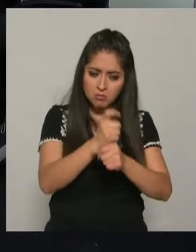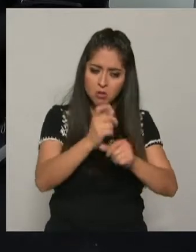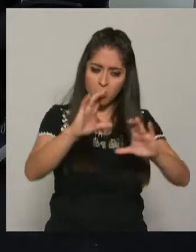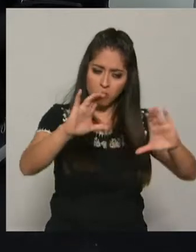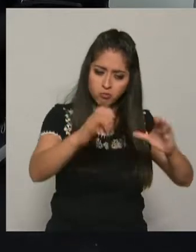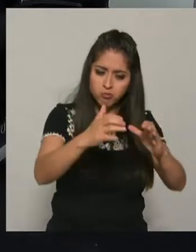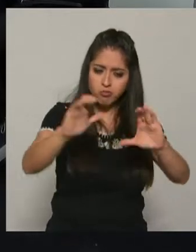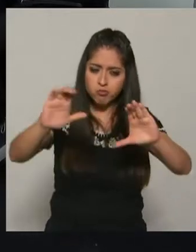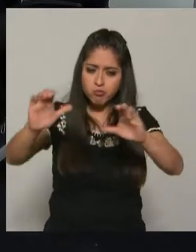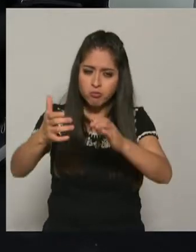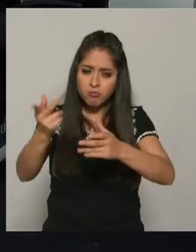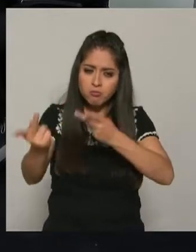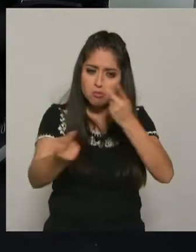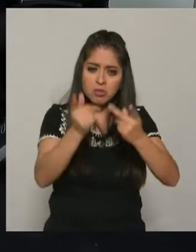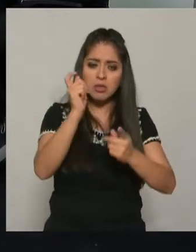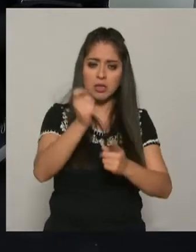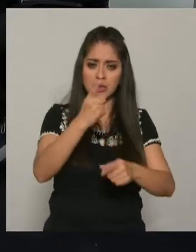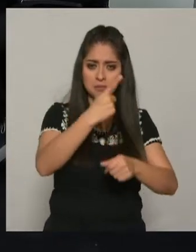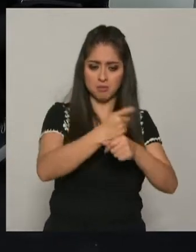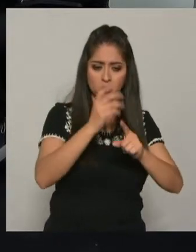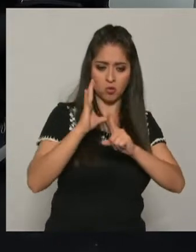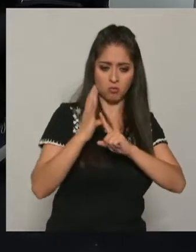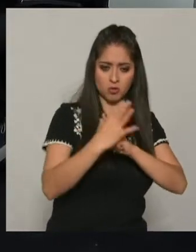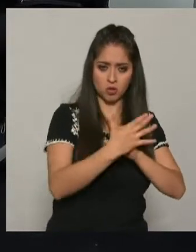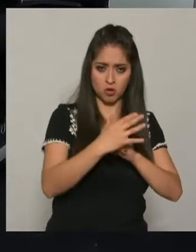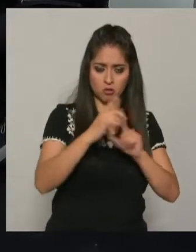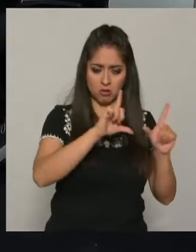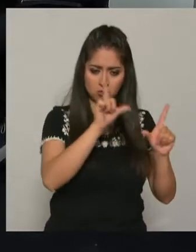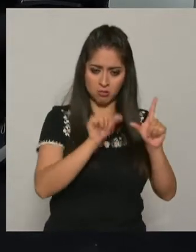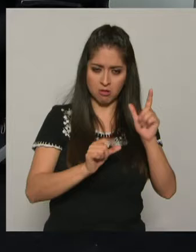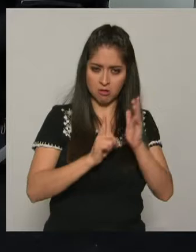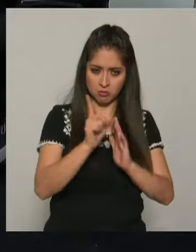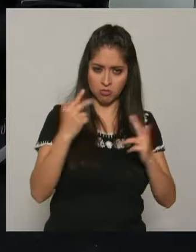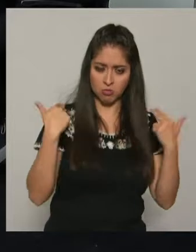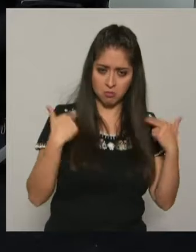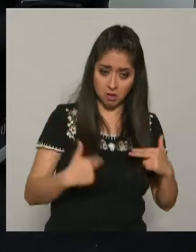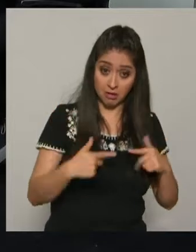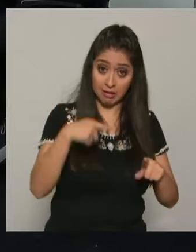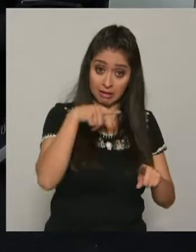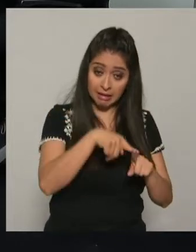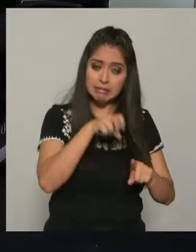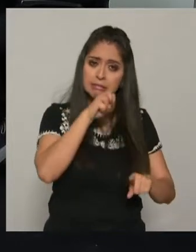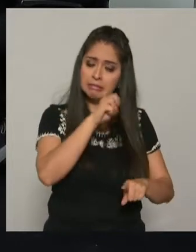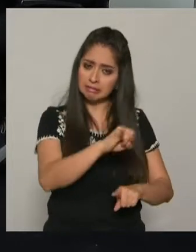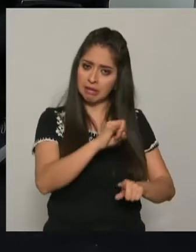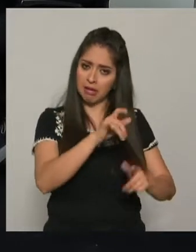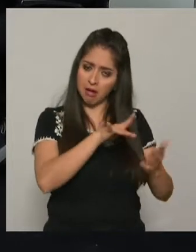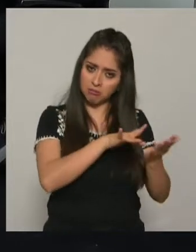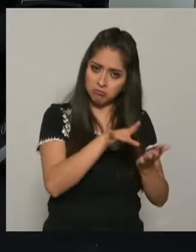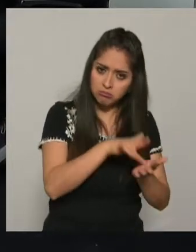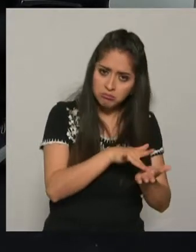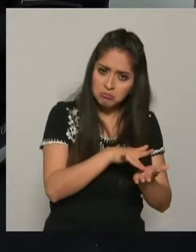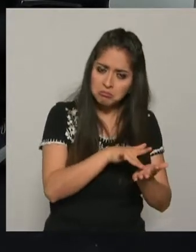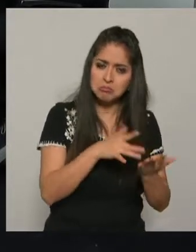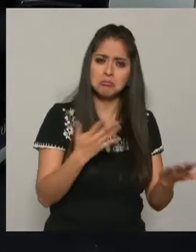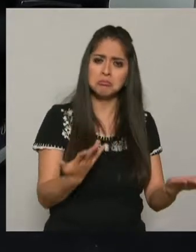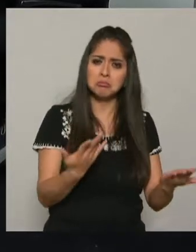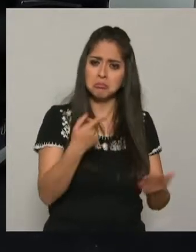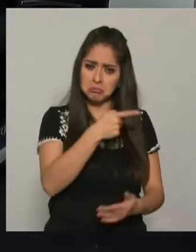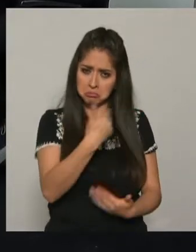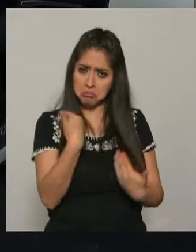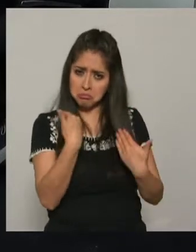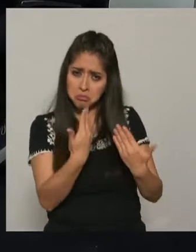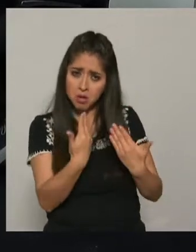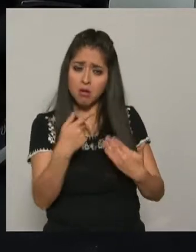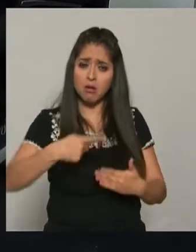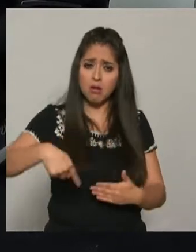organismos, en este caso de la Comisión de Derechos Humanos de la Ciudad de México, para que también aporten y digan qué tan bueno, qué tan conveniente